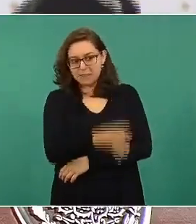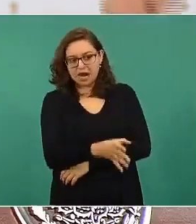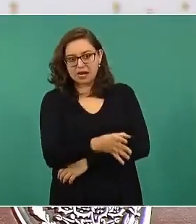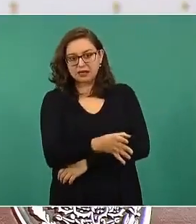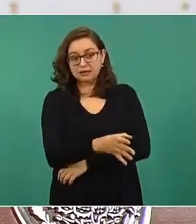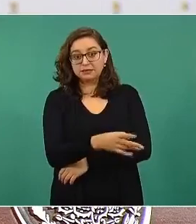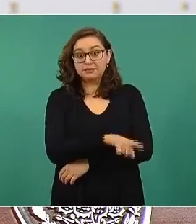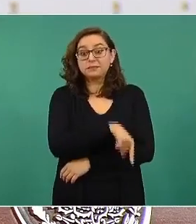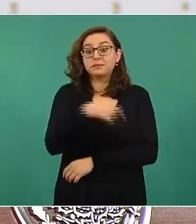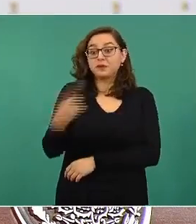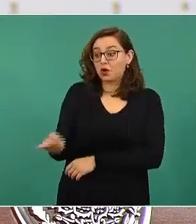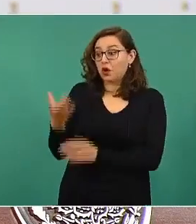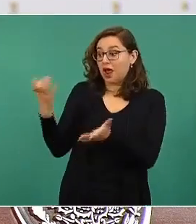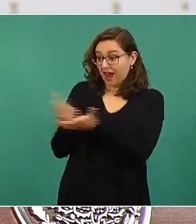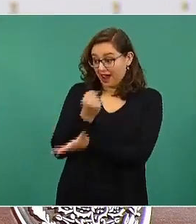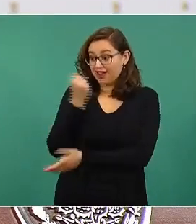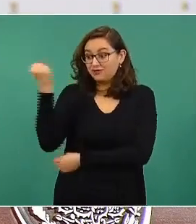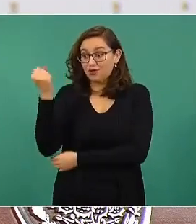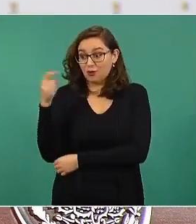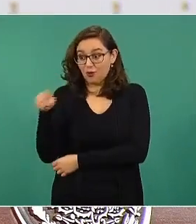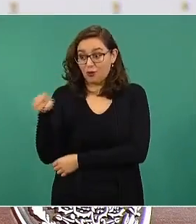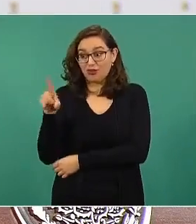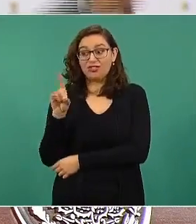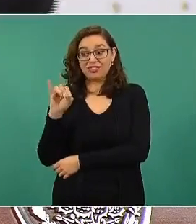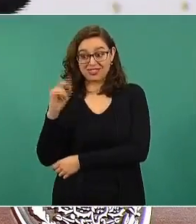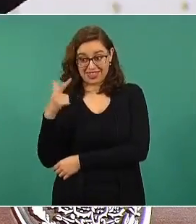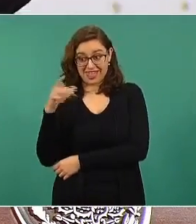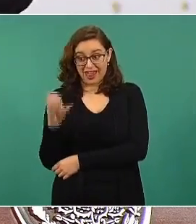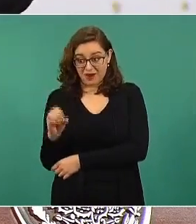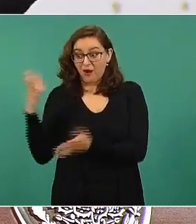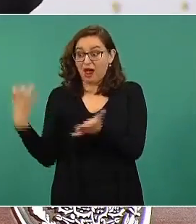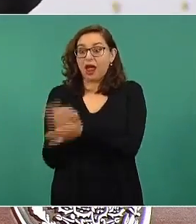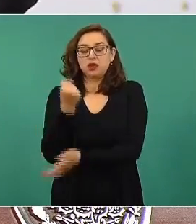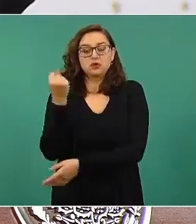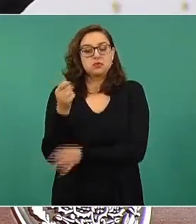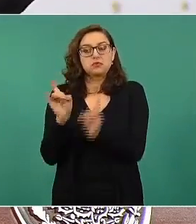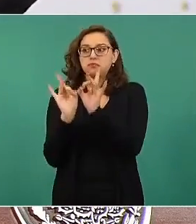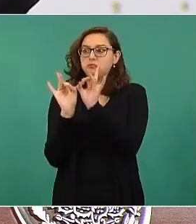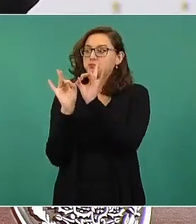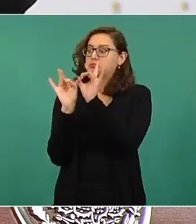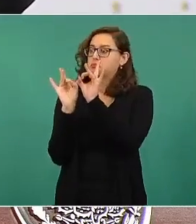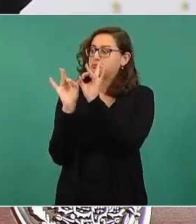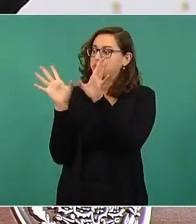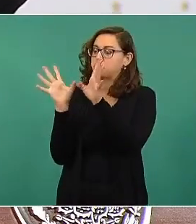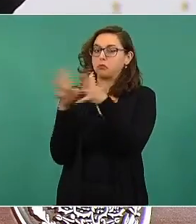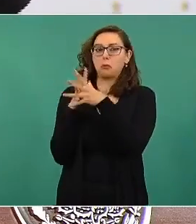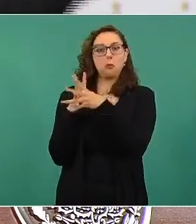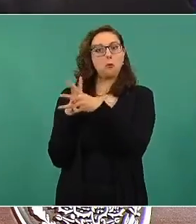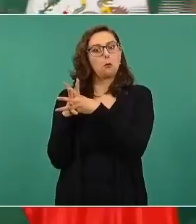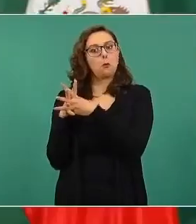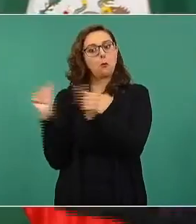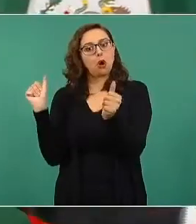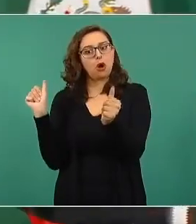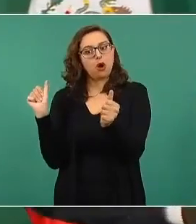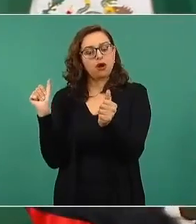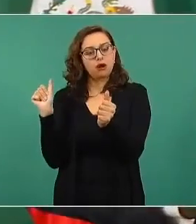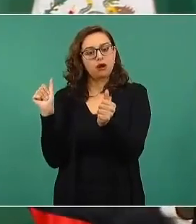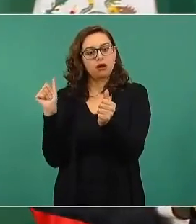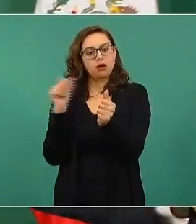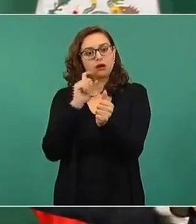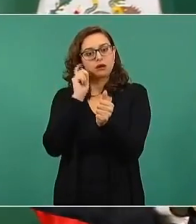Nada más que el que gana el debate, el que se va para arriba en popularidad,